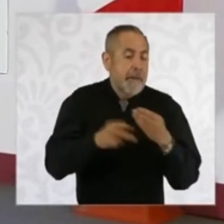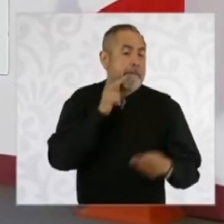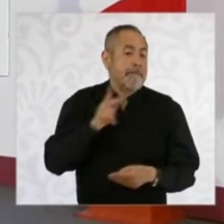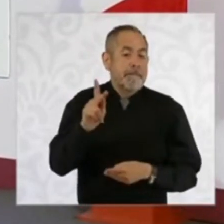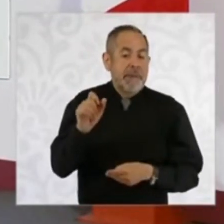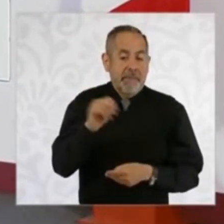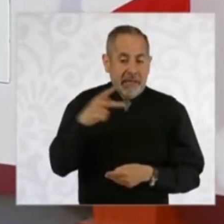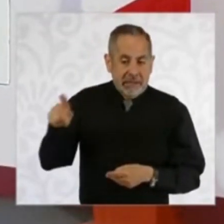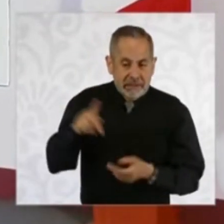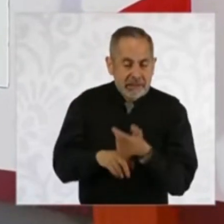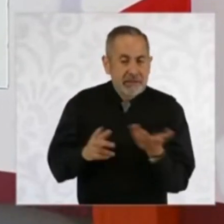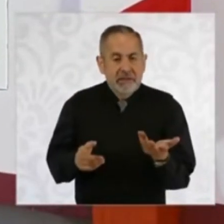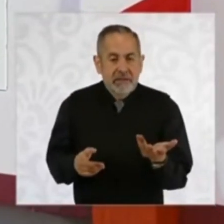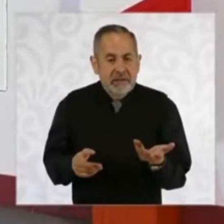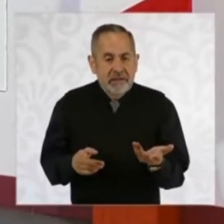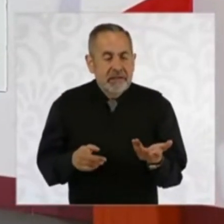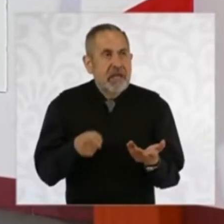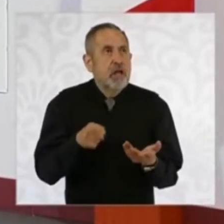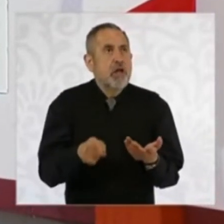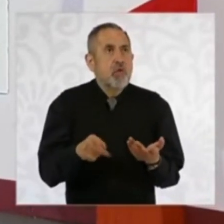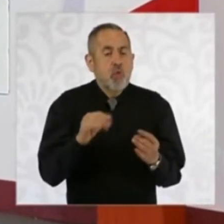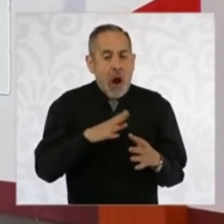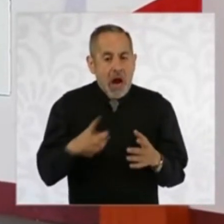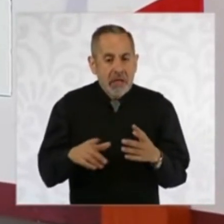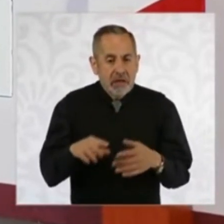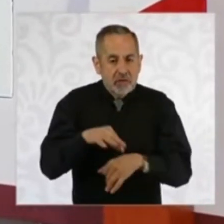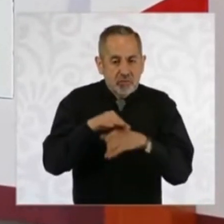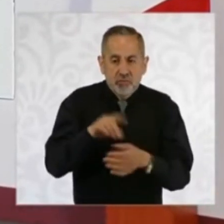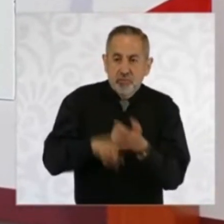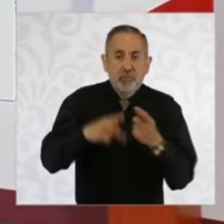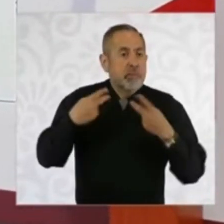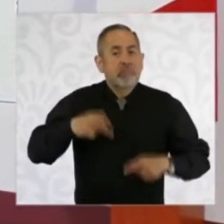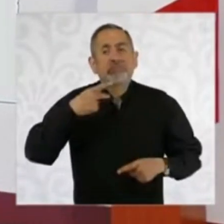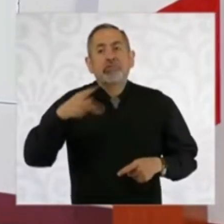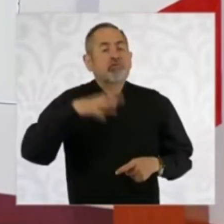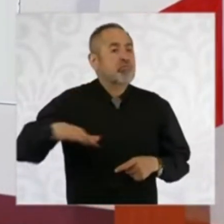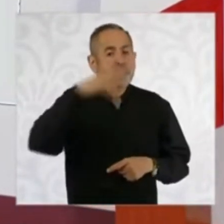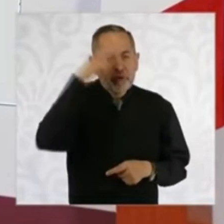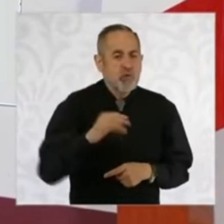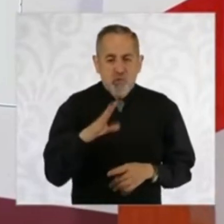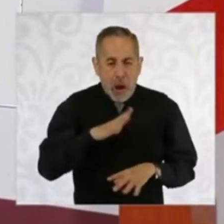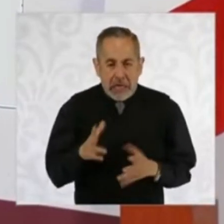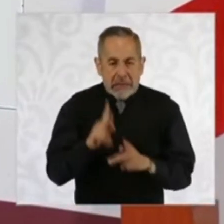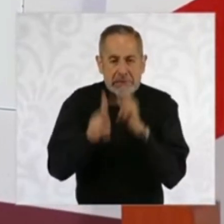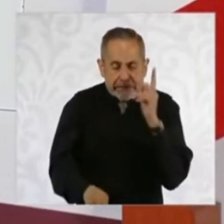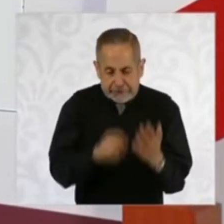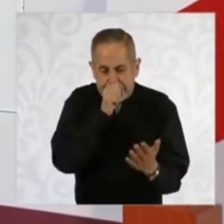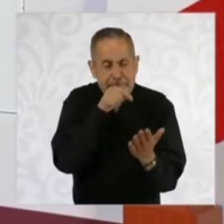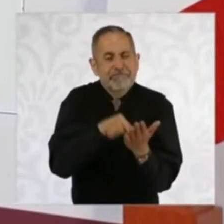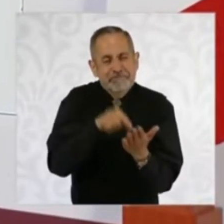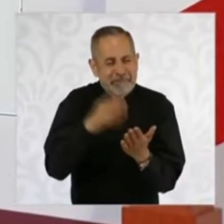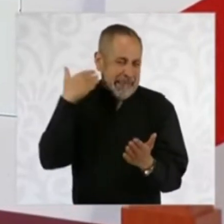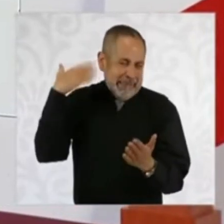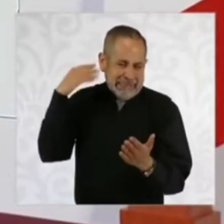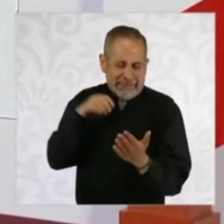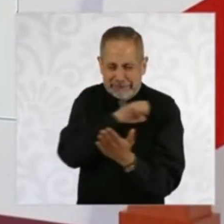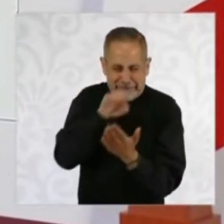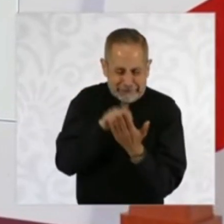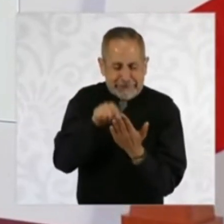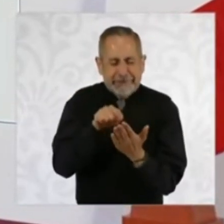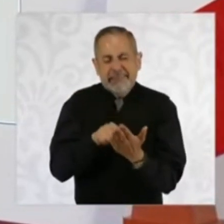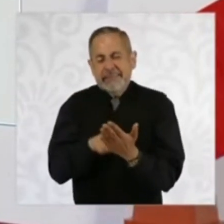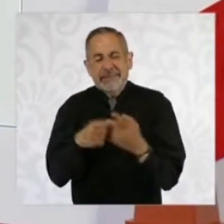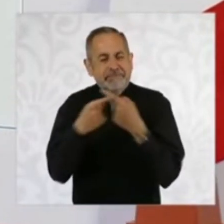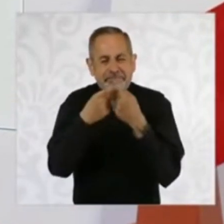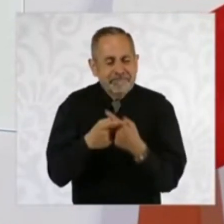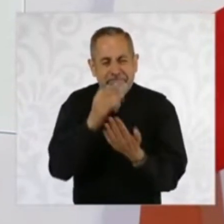Pemex dejaba de ser en los hechos una empresa del pueblo de México y tenía las características o funcionaba